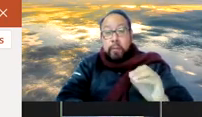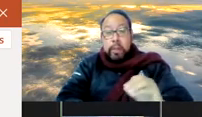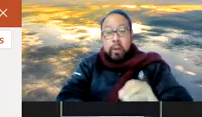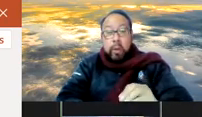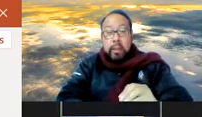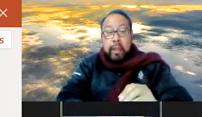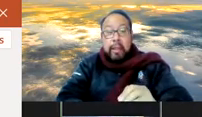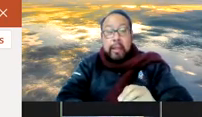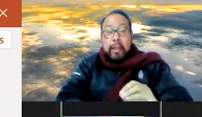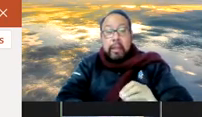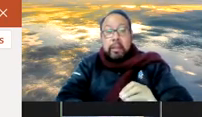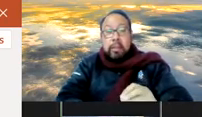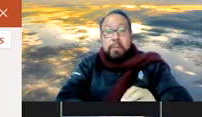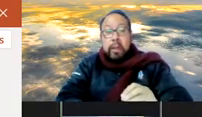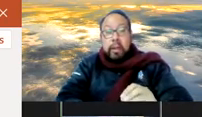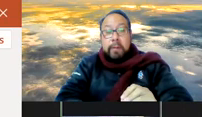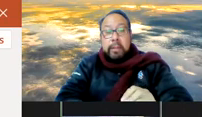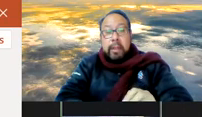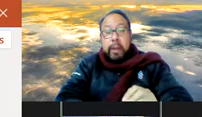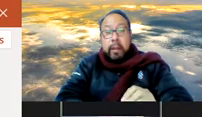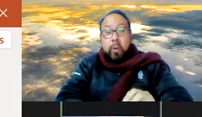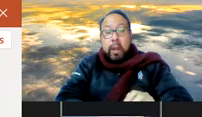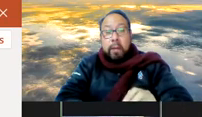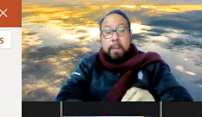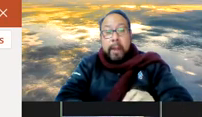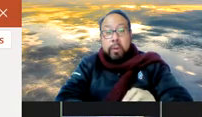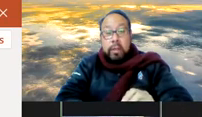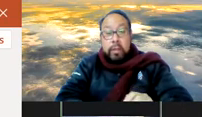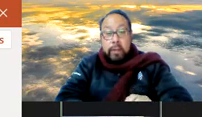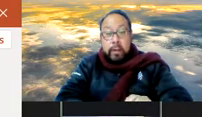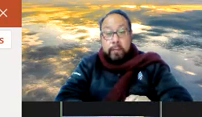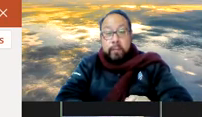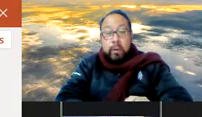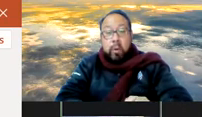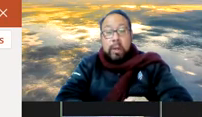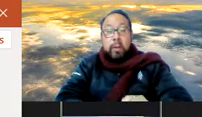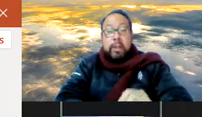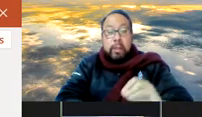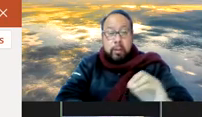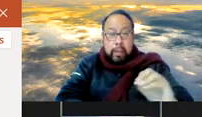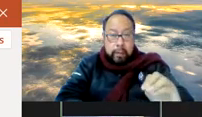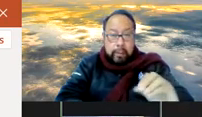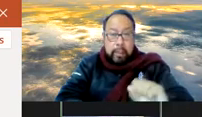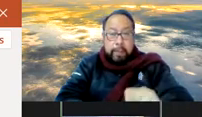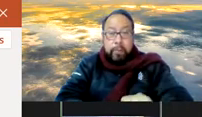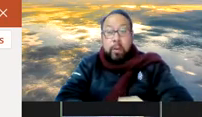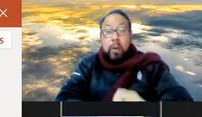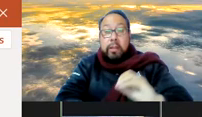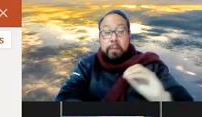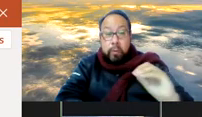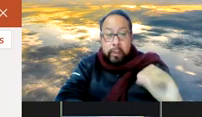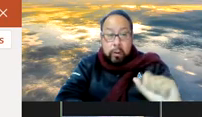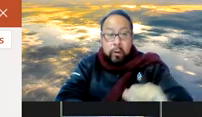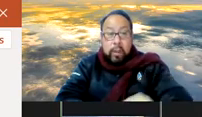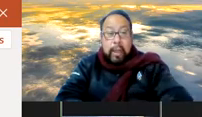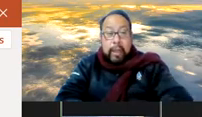tener muy en cuenta el tipo de revista para el cual vamos a escribir, cuál es la orientación de la revista, cuál